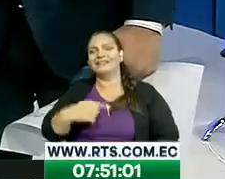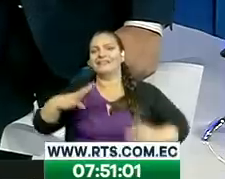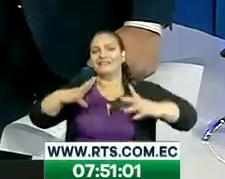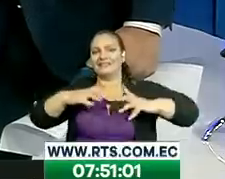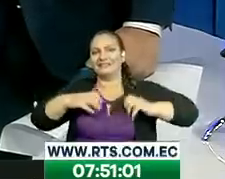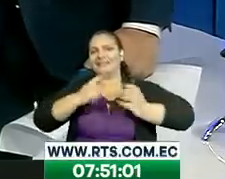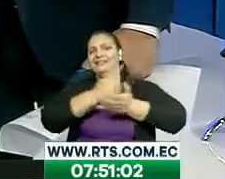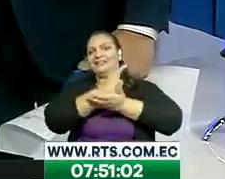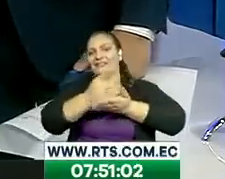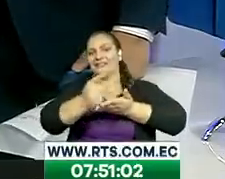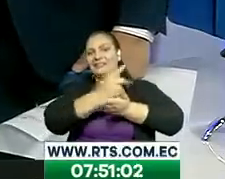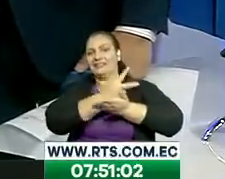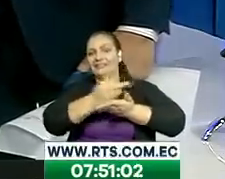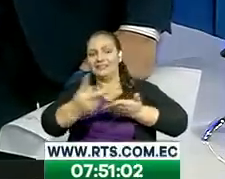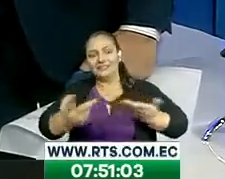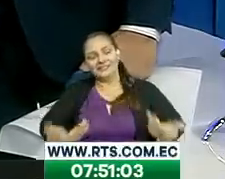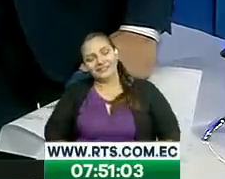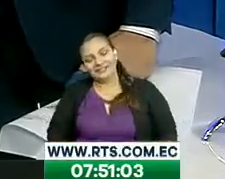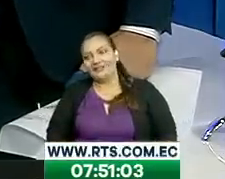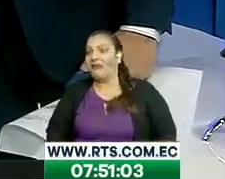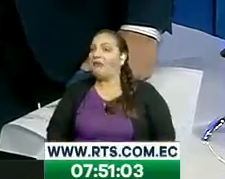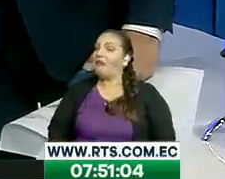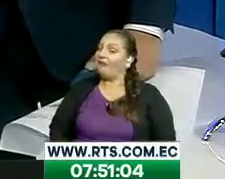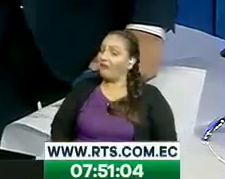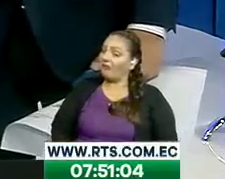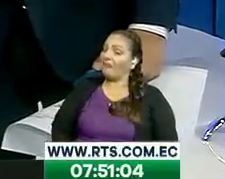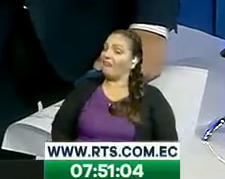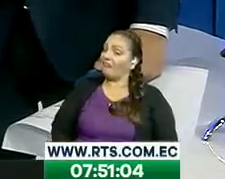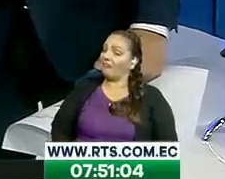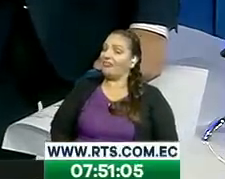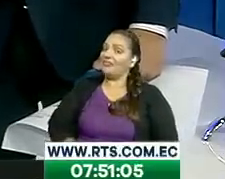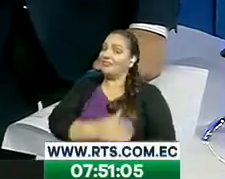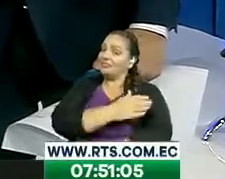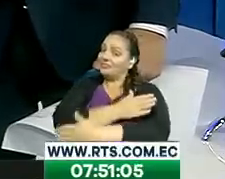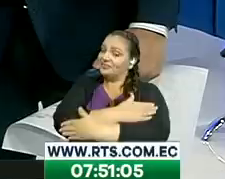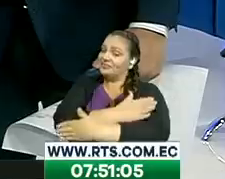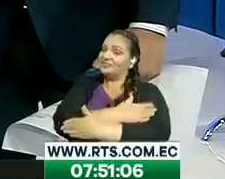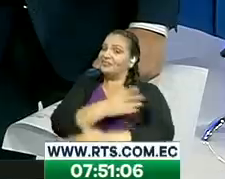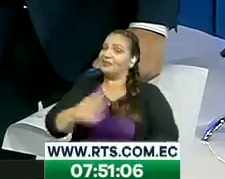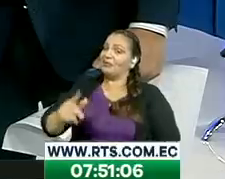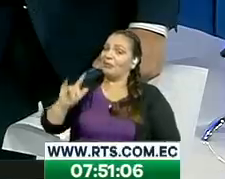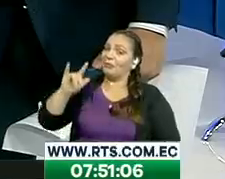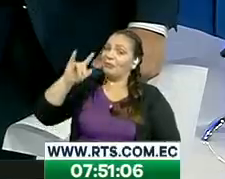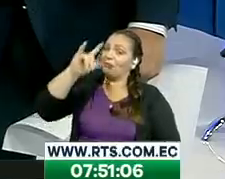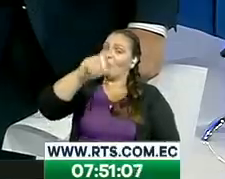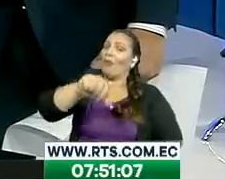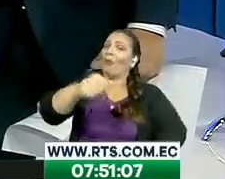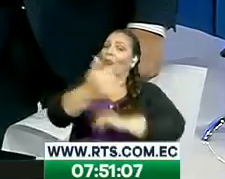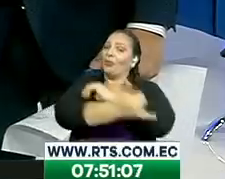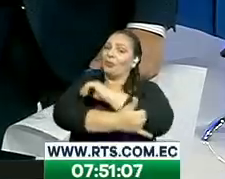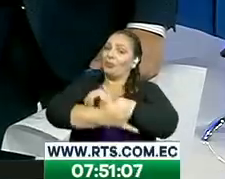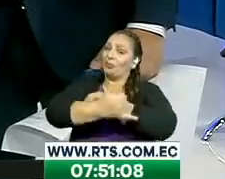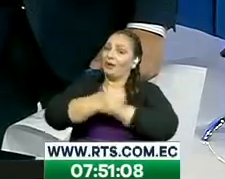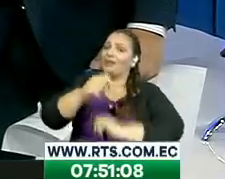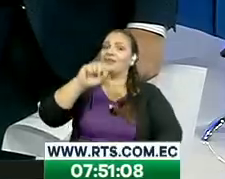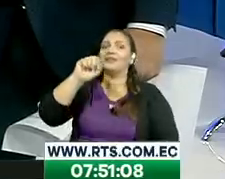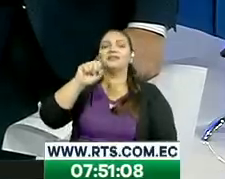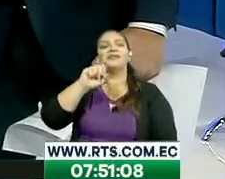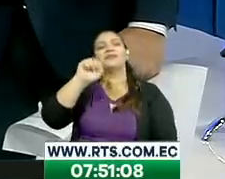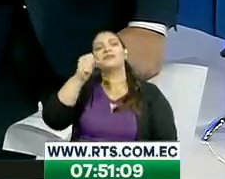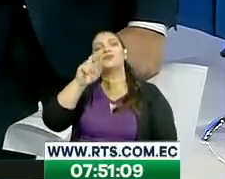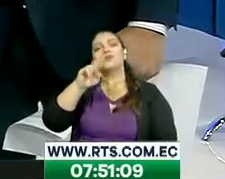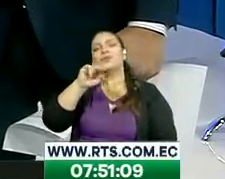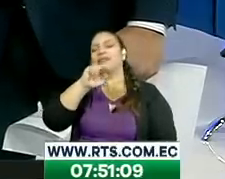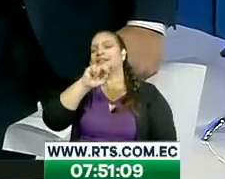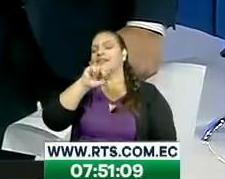que vive usted porque puede irse a los alpes suizos traerá un recuerdo de por allá una foto